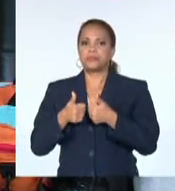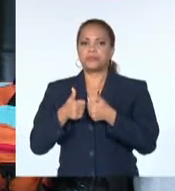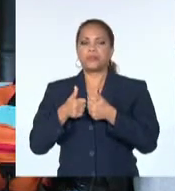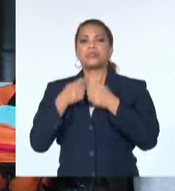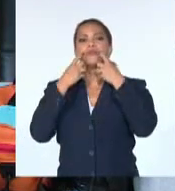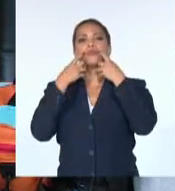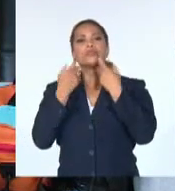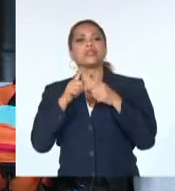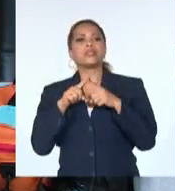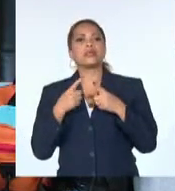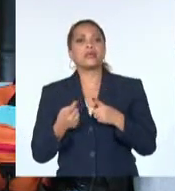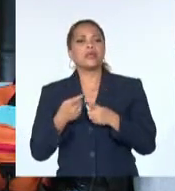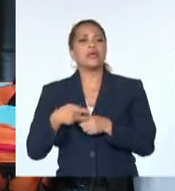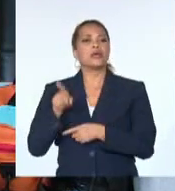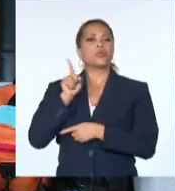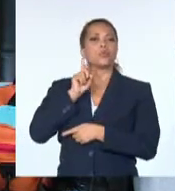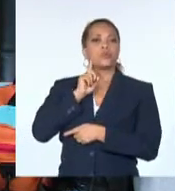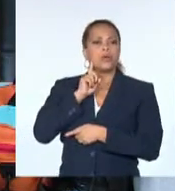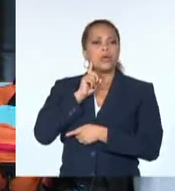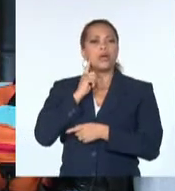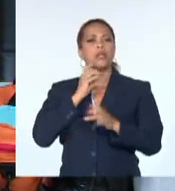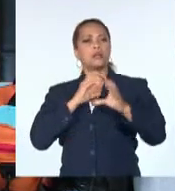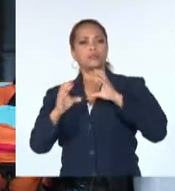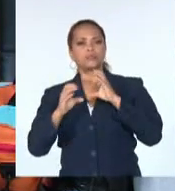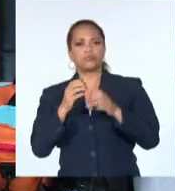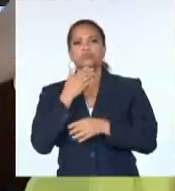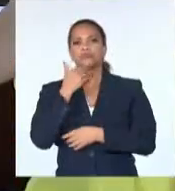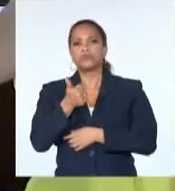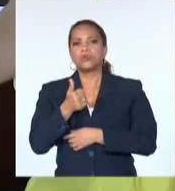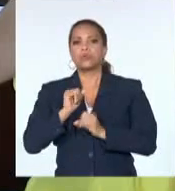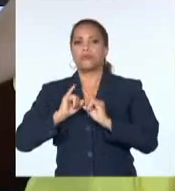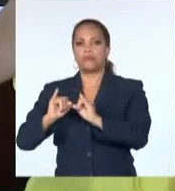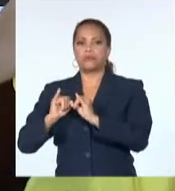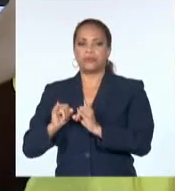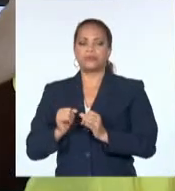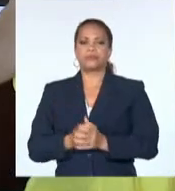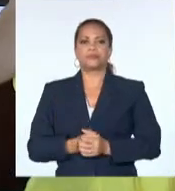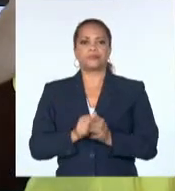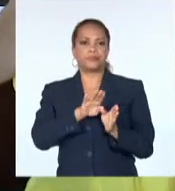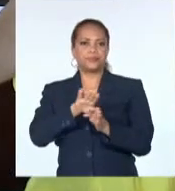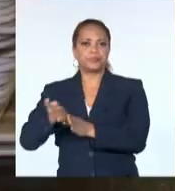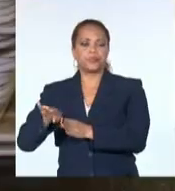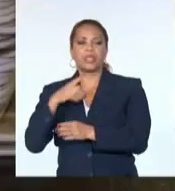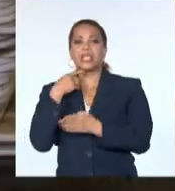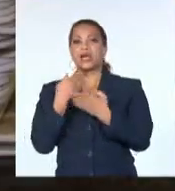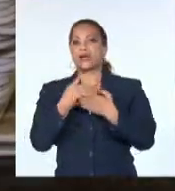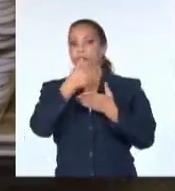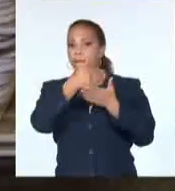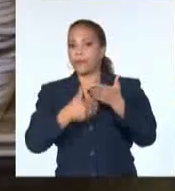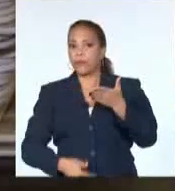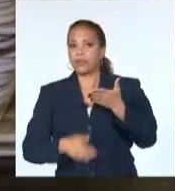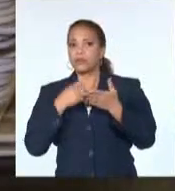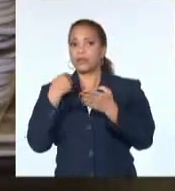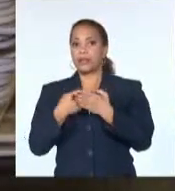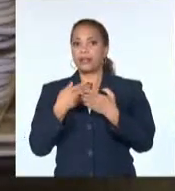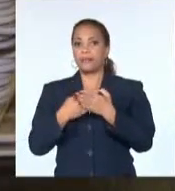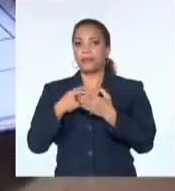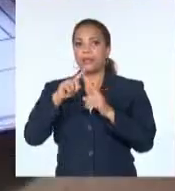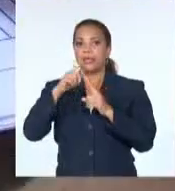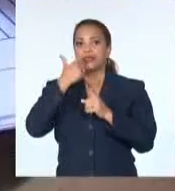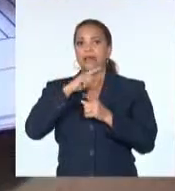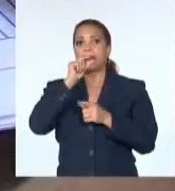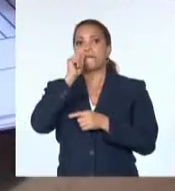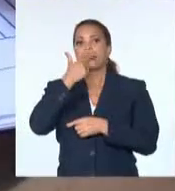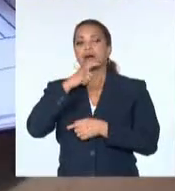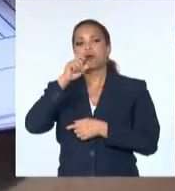Importante escuchar la comunicación, transmitir. El ejercicio de comprobación en la empresa Tabacuba, una de las entidades